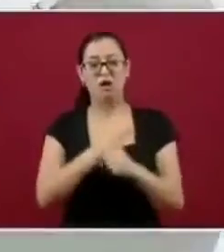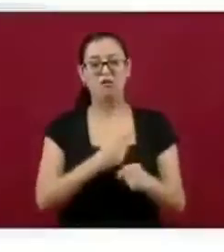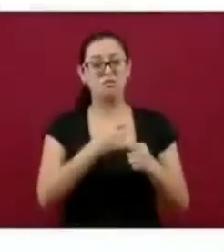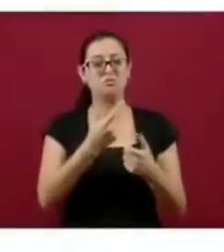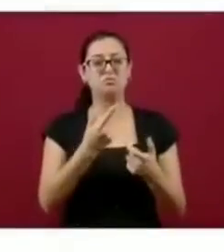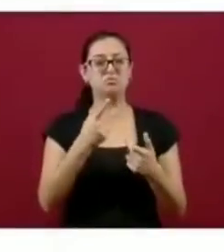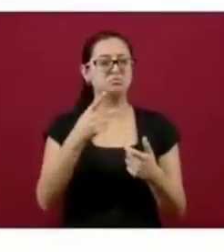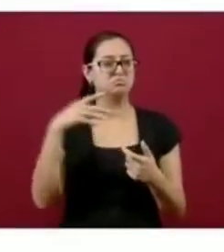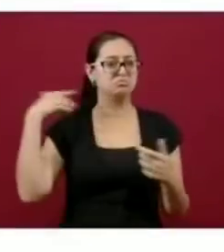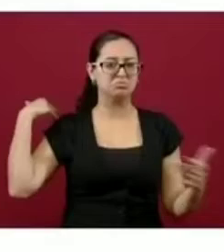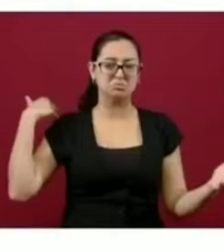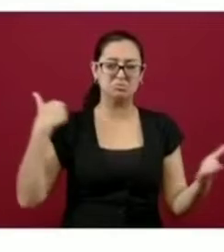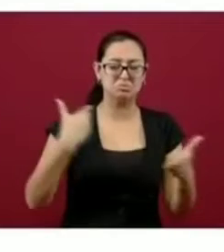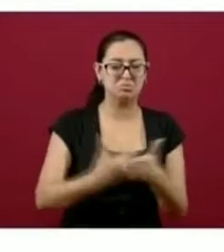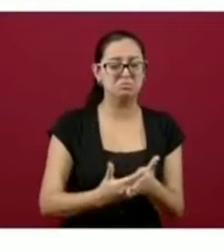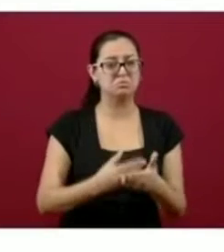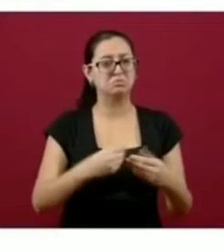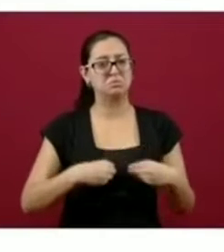Estados Unidos.